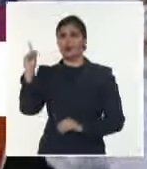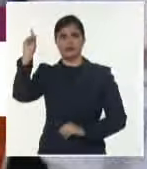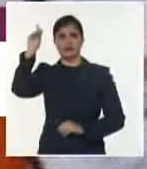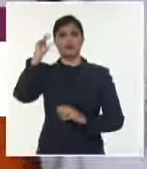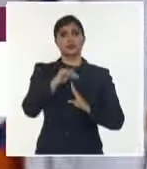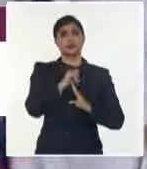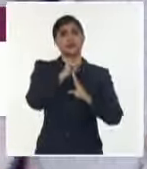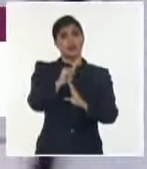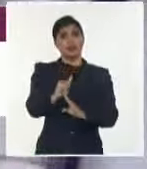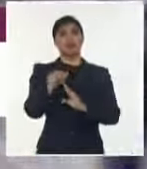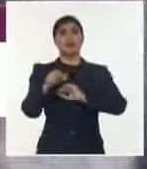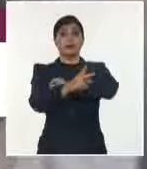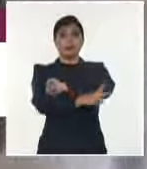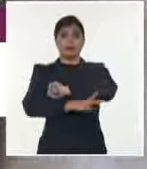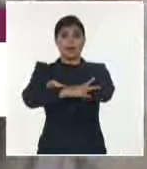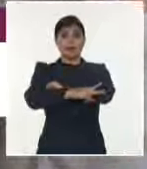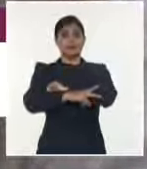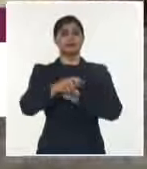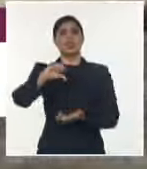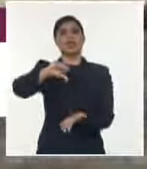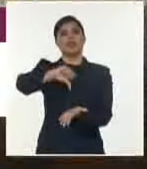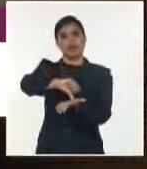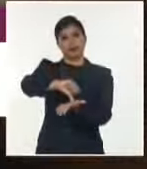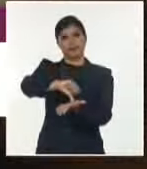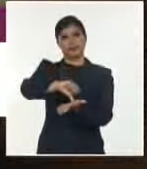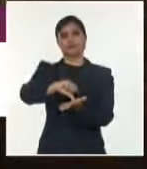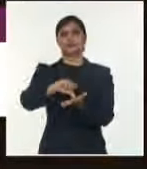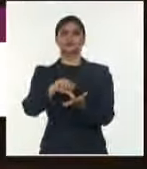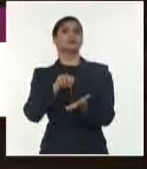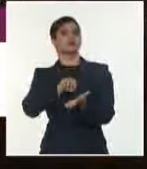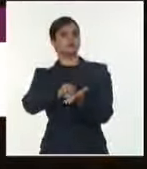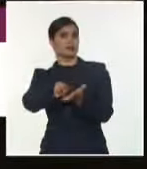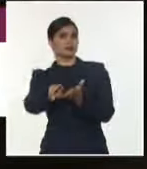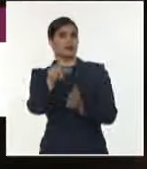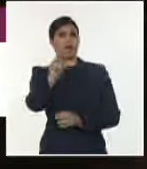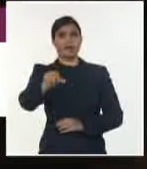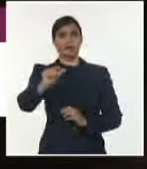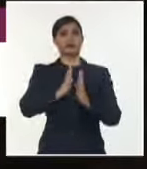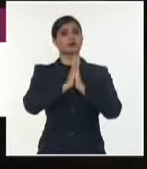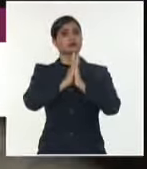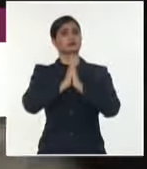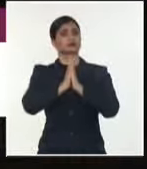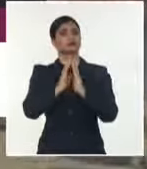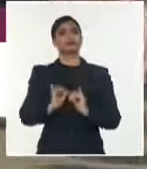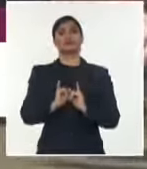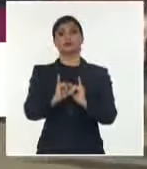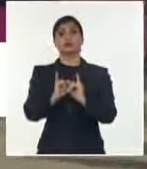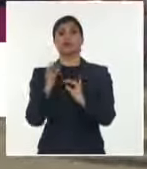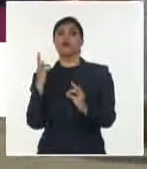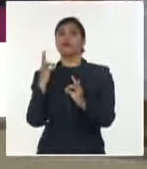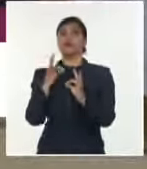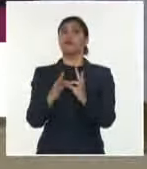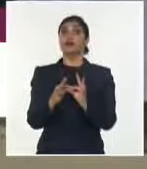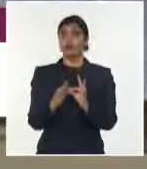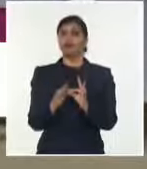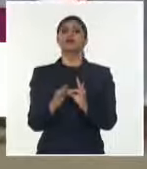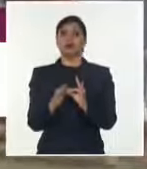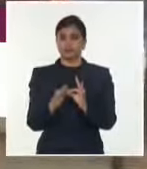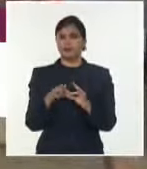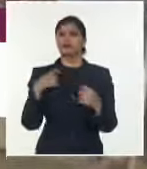y de la República Islámica de Irán, Ali Khamenei, en su mensaje a los fieles musulmanes, destacó la férrea resistencia de Palestina y